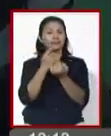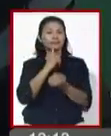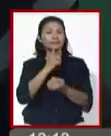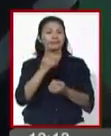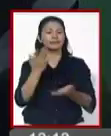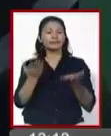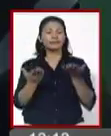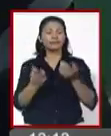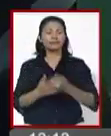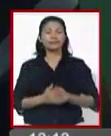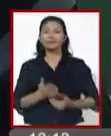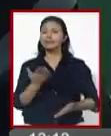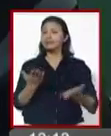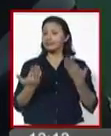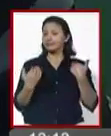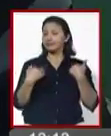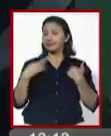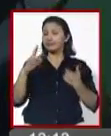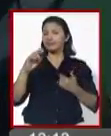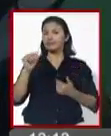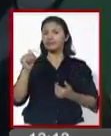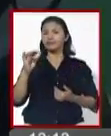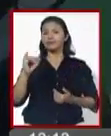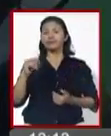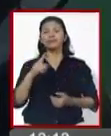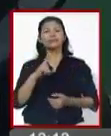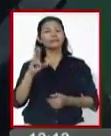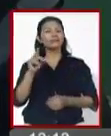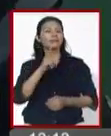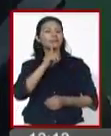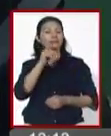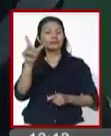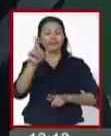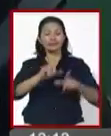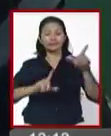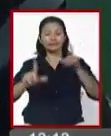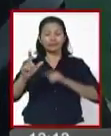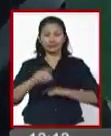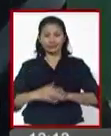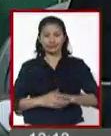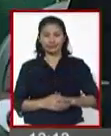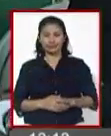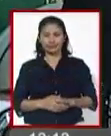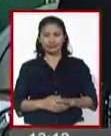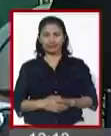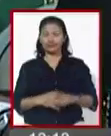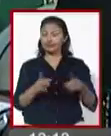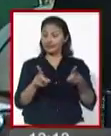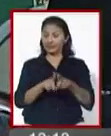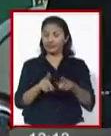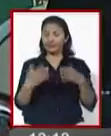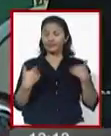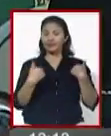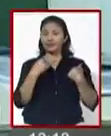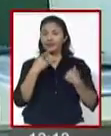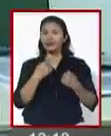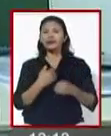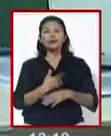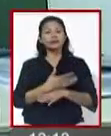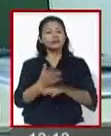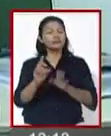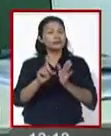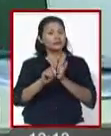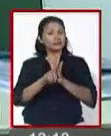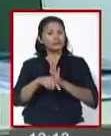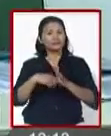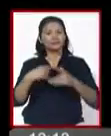hacen que sea un caso probable de rabia humana sin confirmación de laboratorio por el momento. Al mismo tiempo también indicó que en las próximas